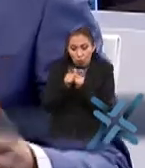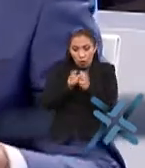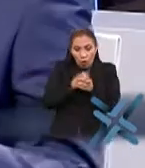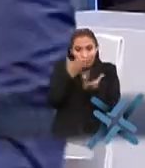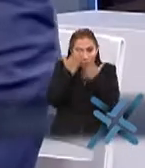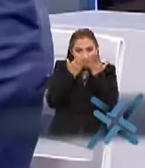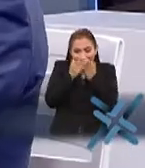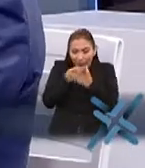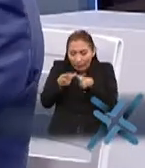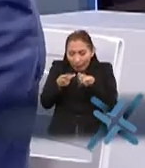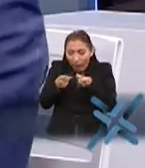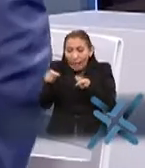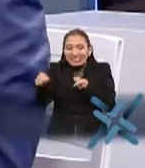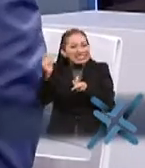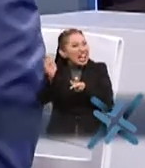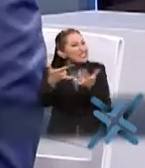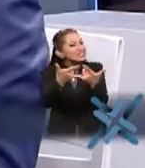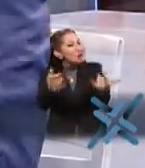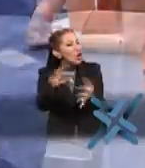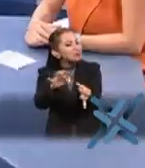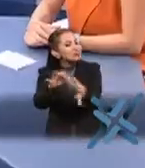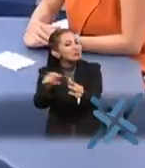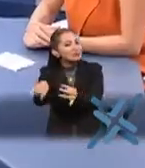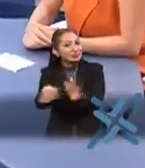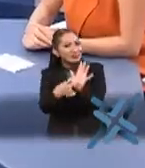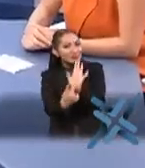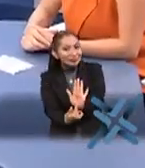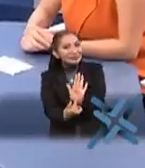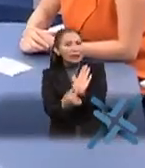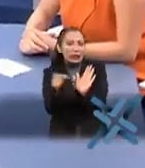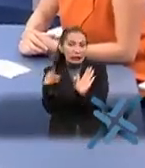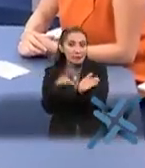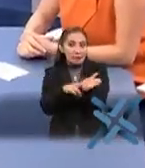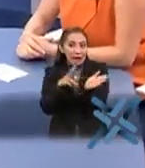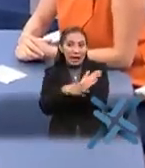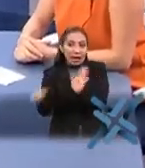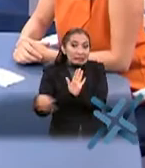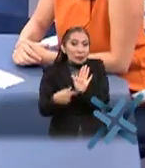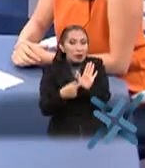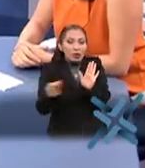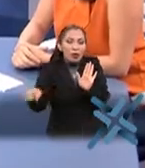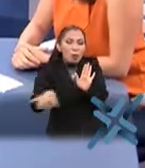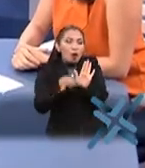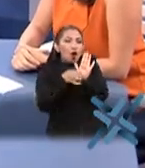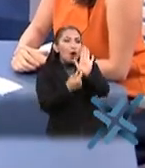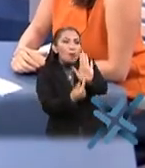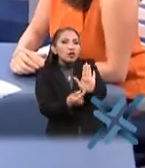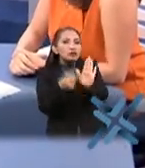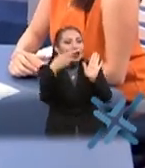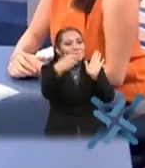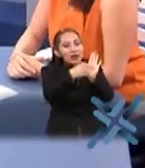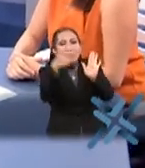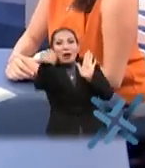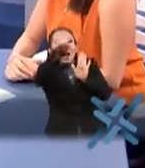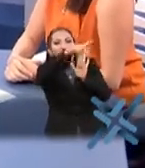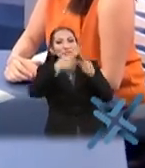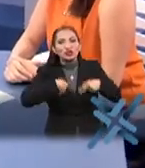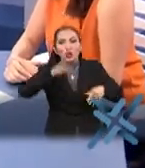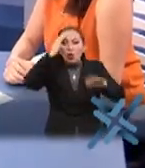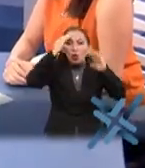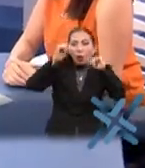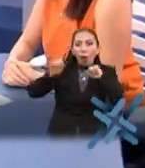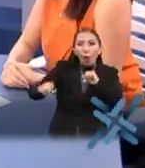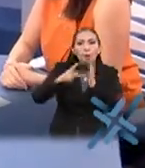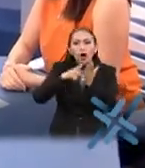de estudiantes, un grupo de maestros, y que vale la pena destacar ese proyecto, esa aportación a la ciencia, a la